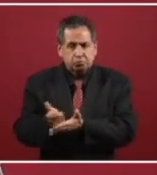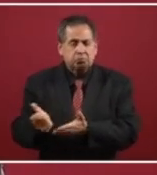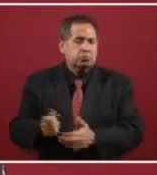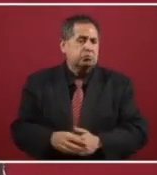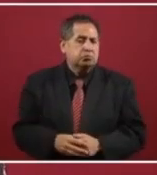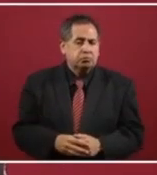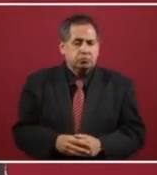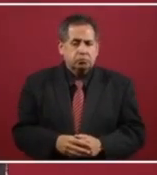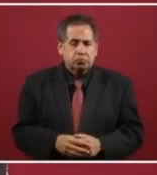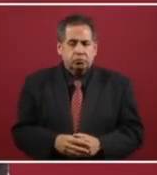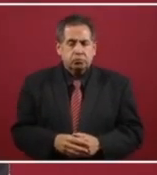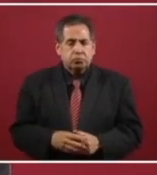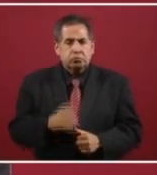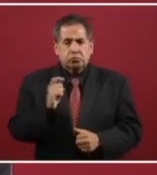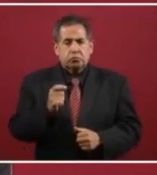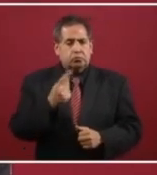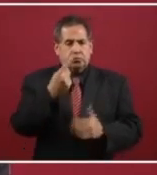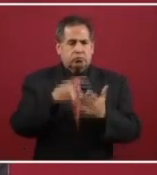Una sola entrega.